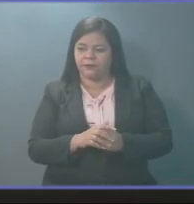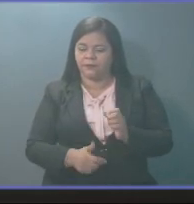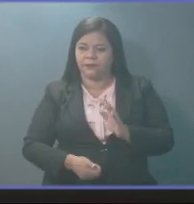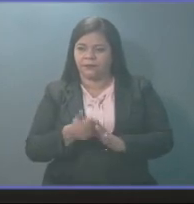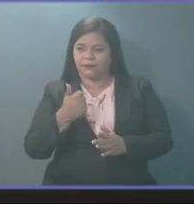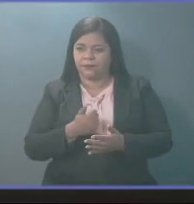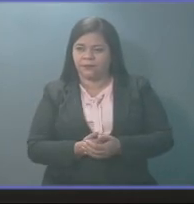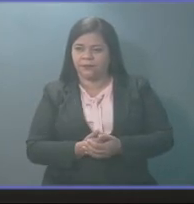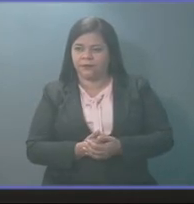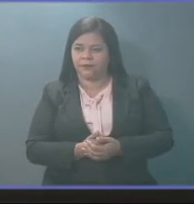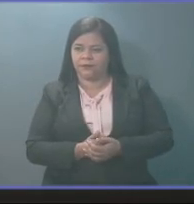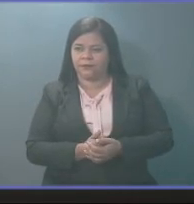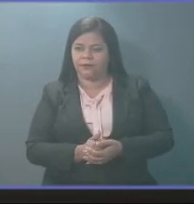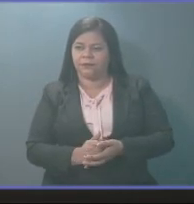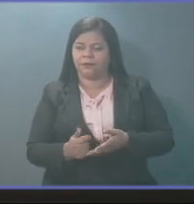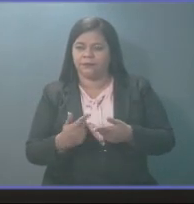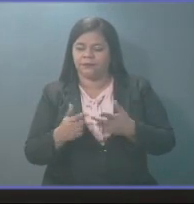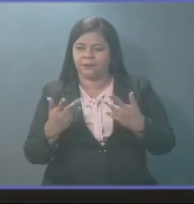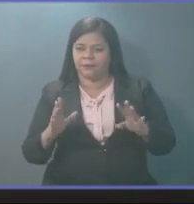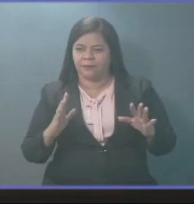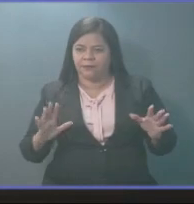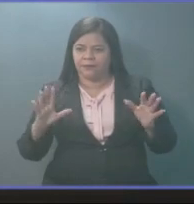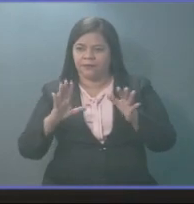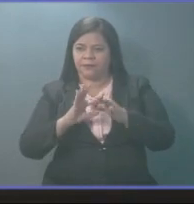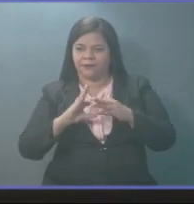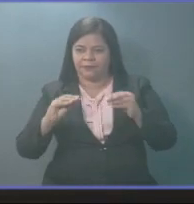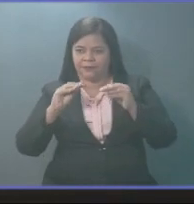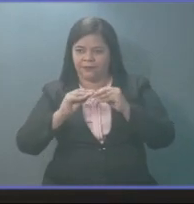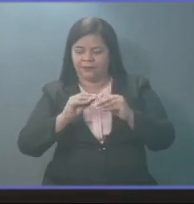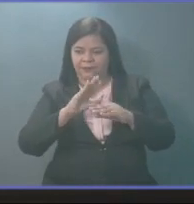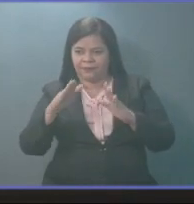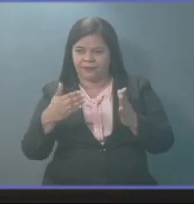la vida de todo ese personal de salud que está en primera línea.